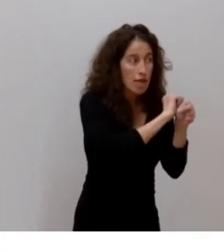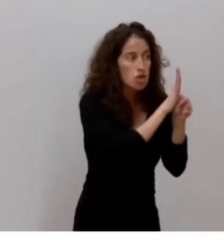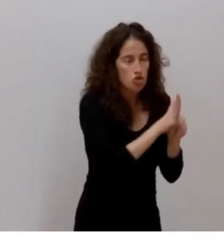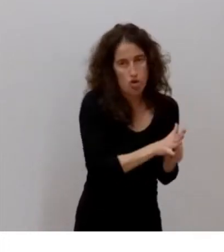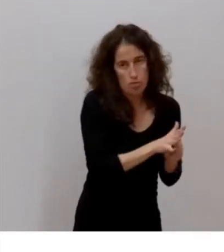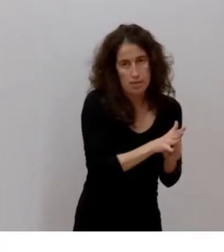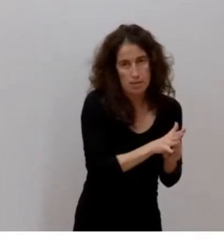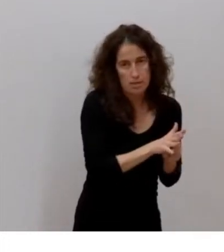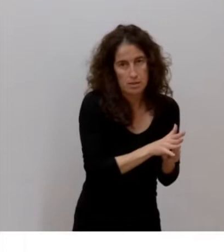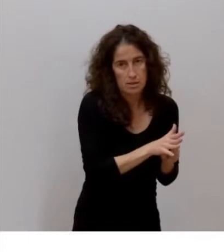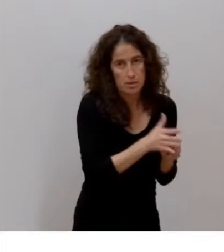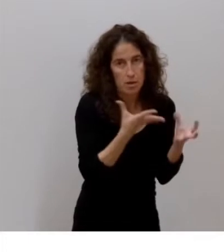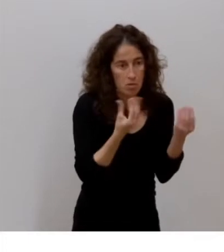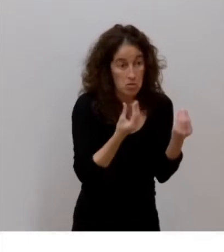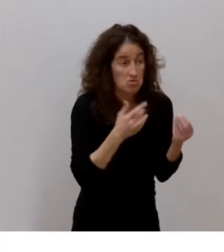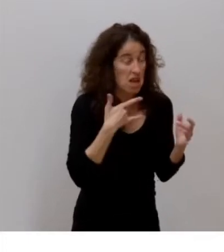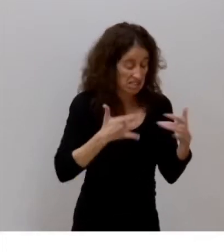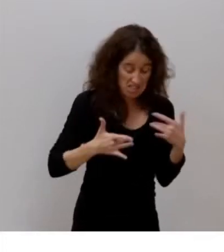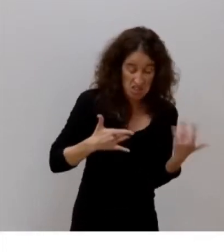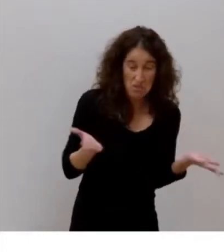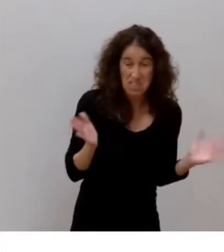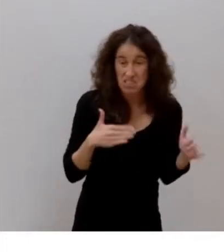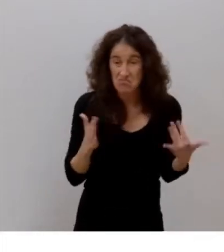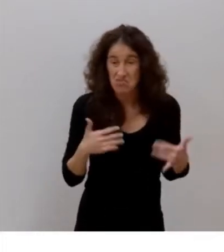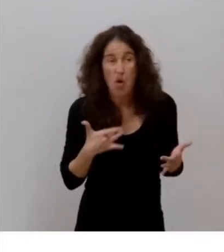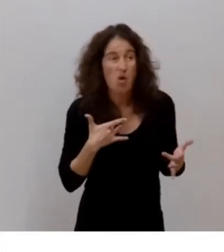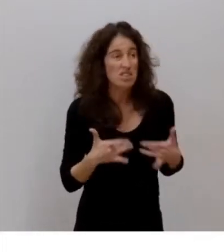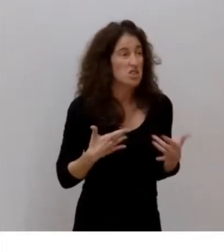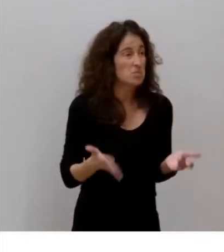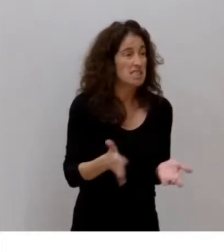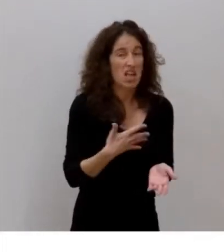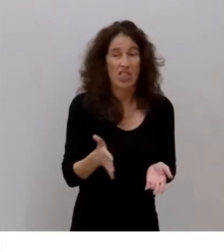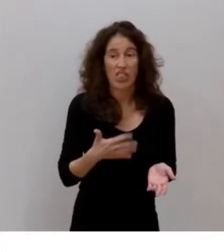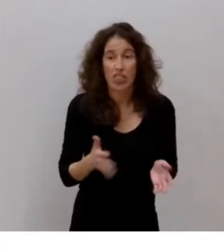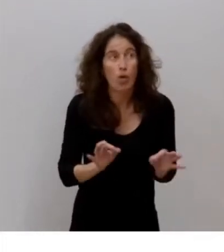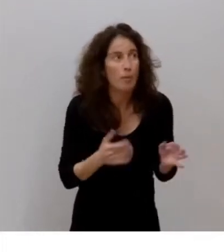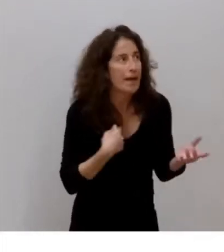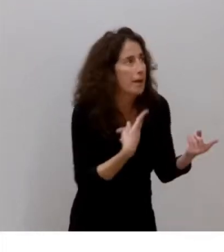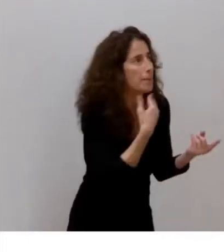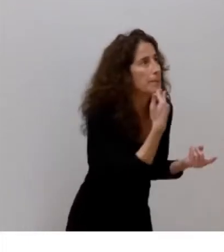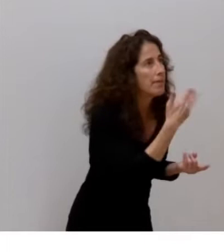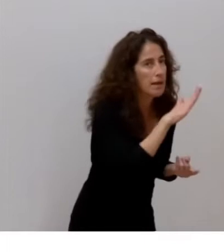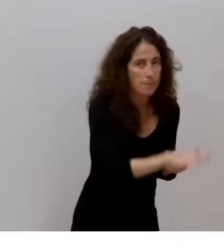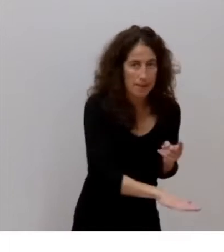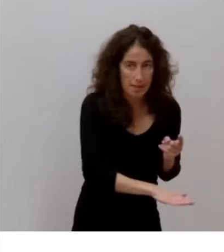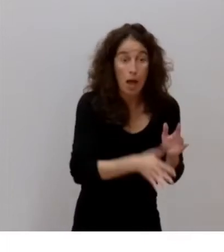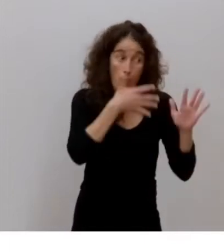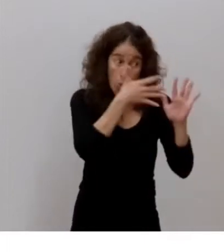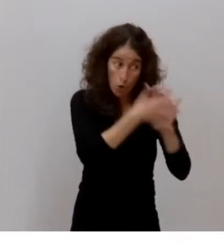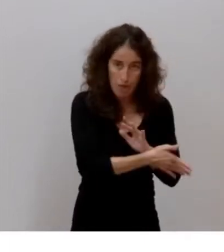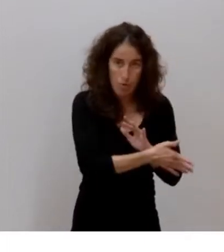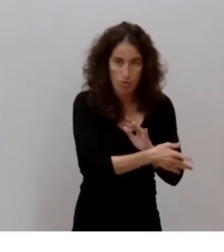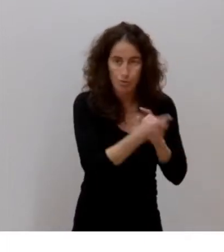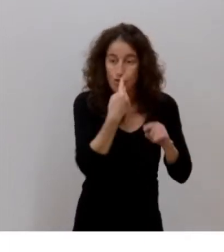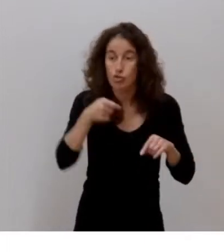veces para cuadros muy leves o para resolver temas como las bajas laborales y es por eso que hemos